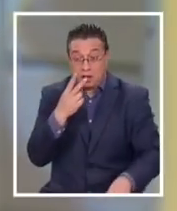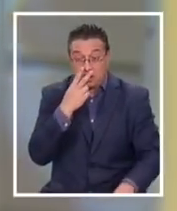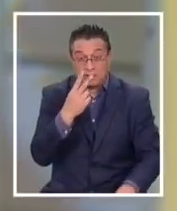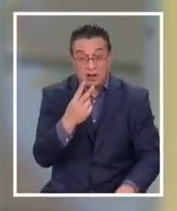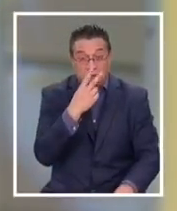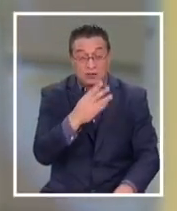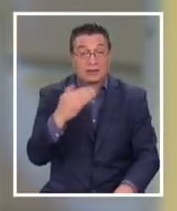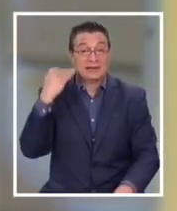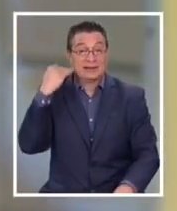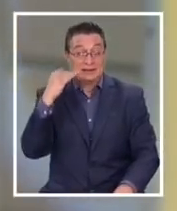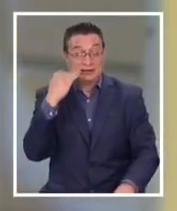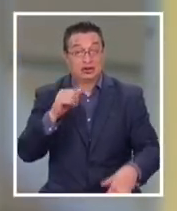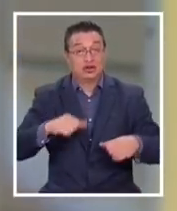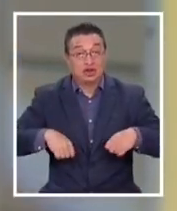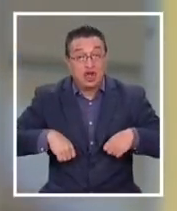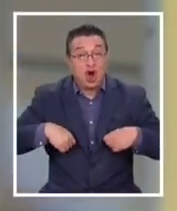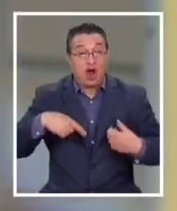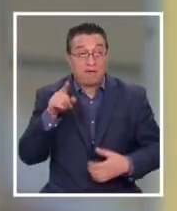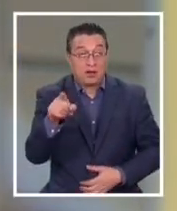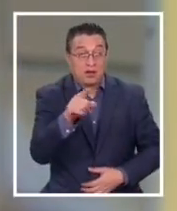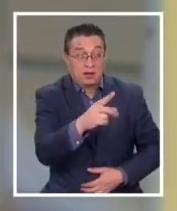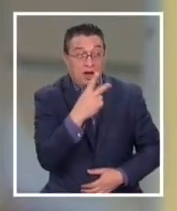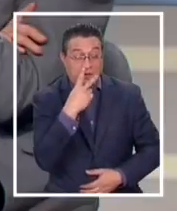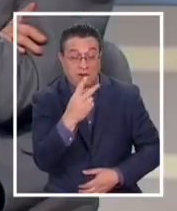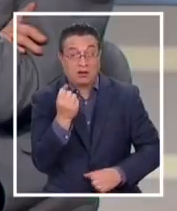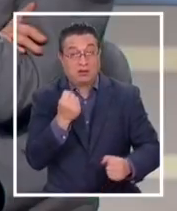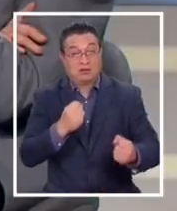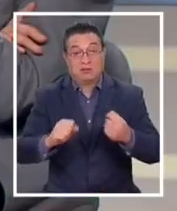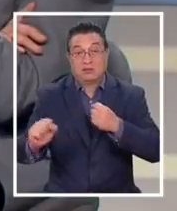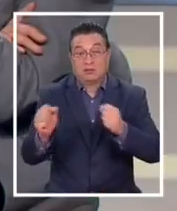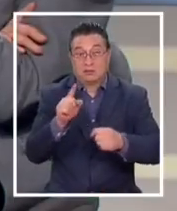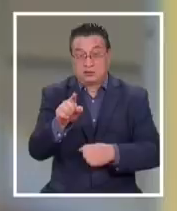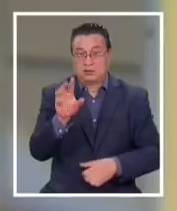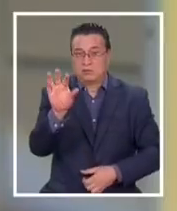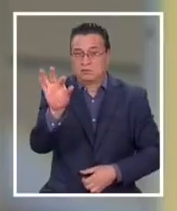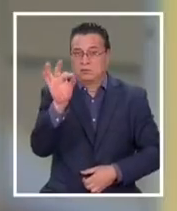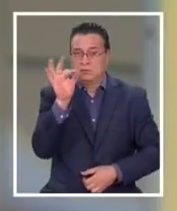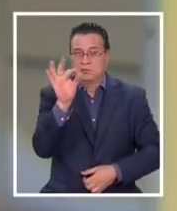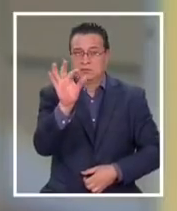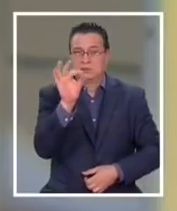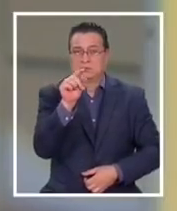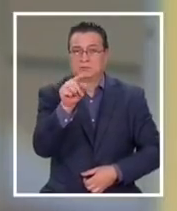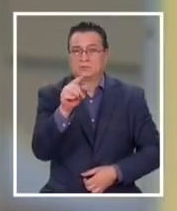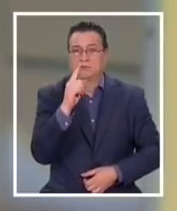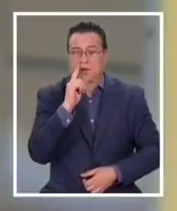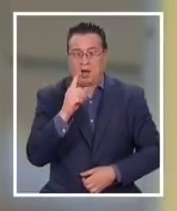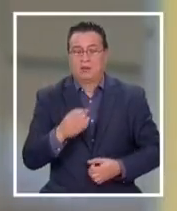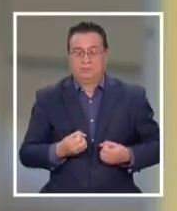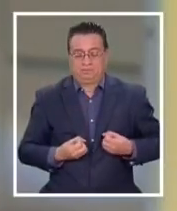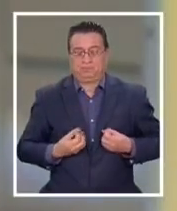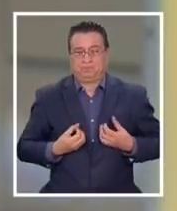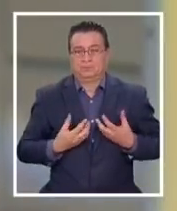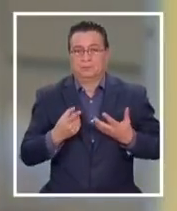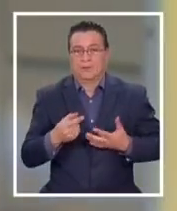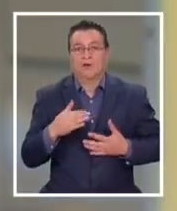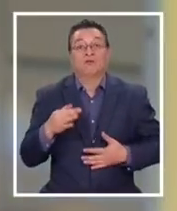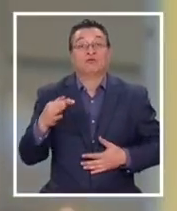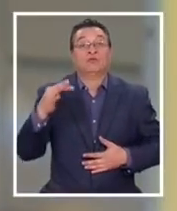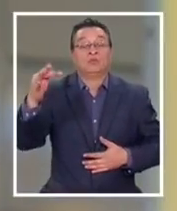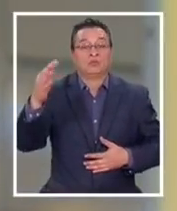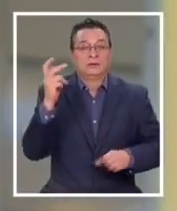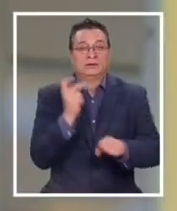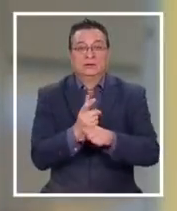conductas en los niños, niñas y adolescentes que nos dejan entrever o generan un riesgo de un camino delictual, por